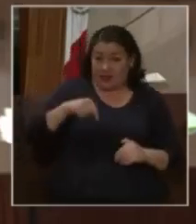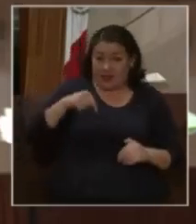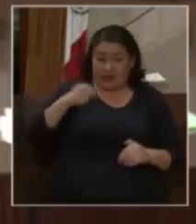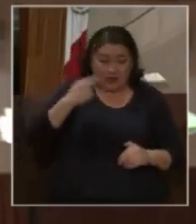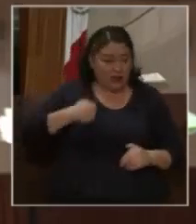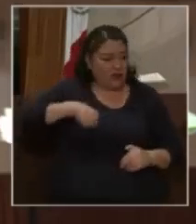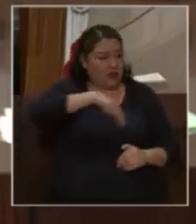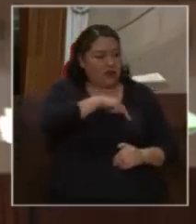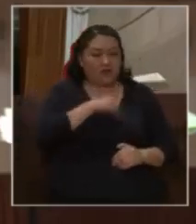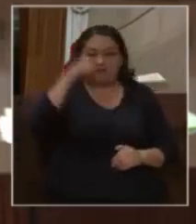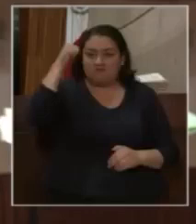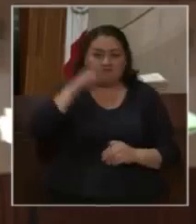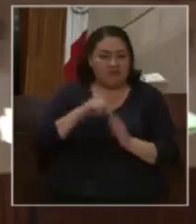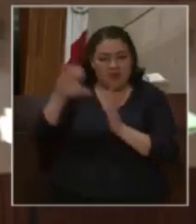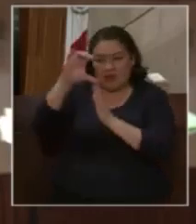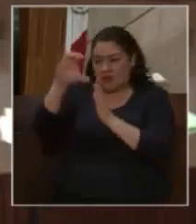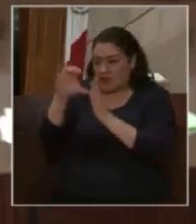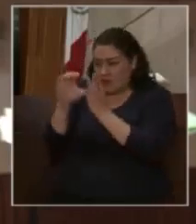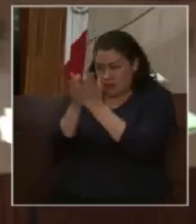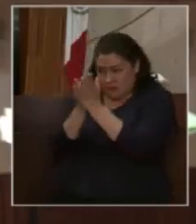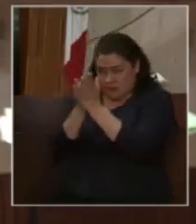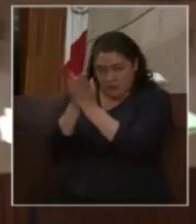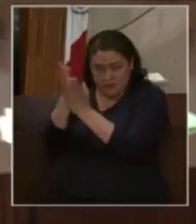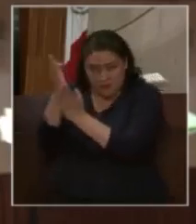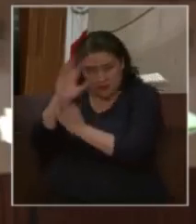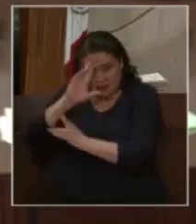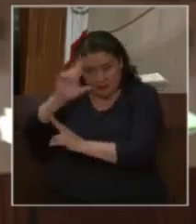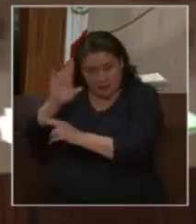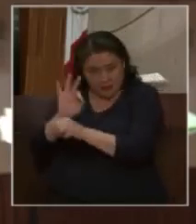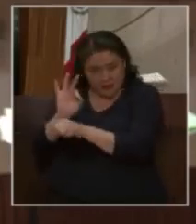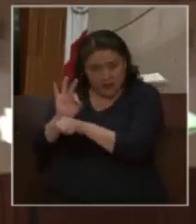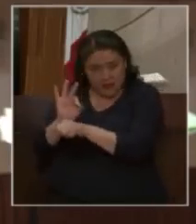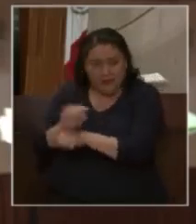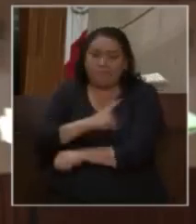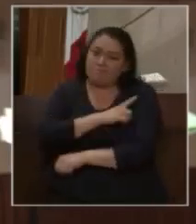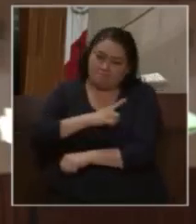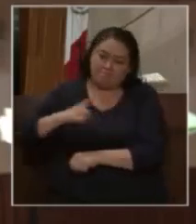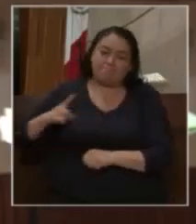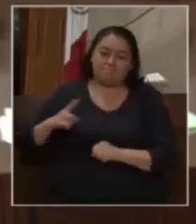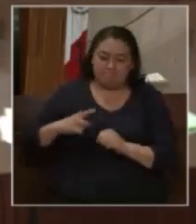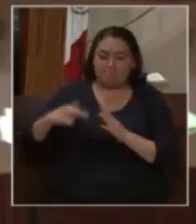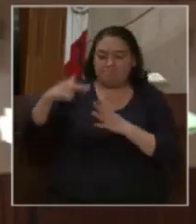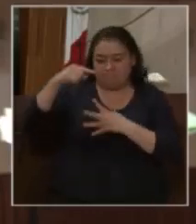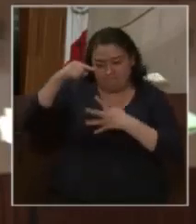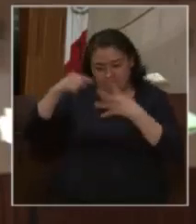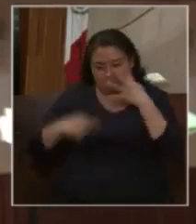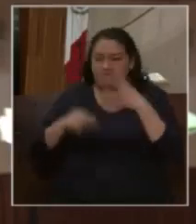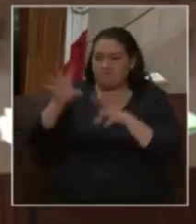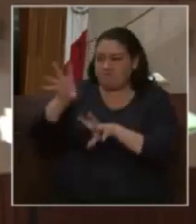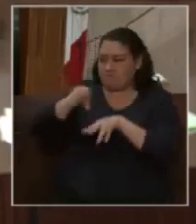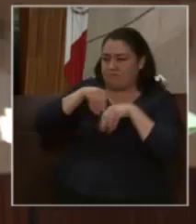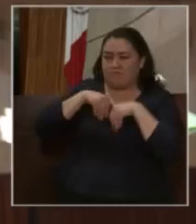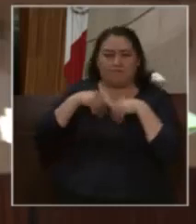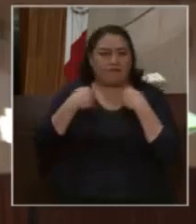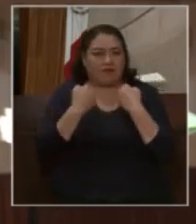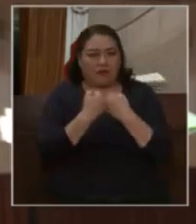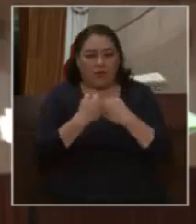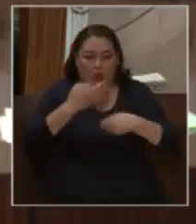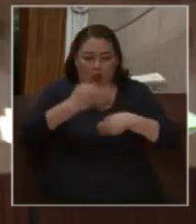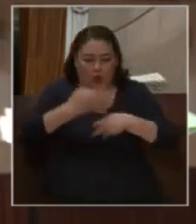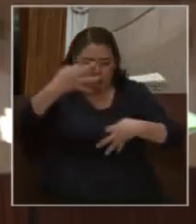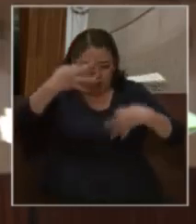carácter de tribunal constitucional, pues nos toca seguir las reglas básicas del derecho en torno a este y a todos los